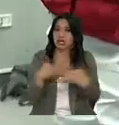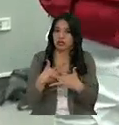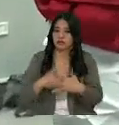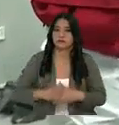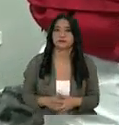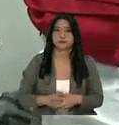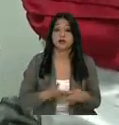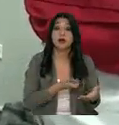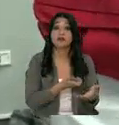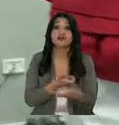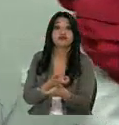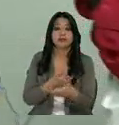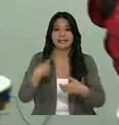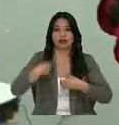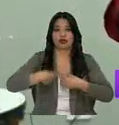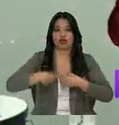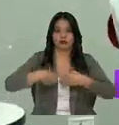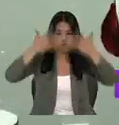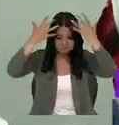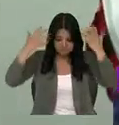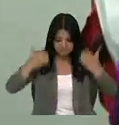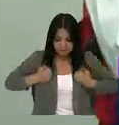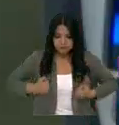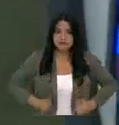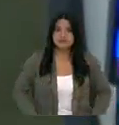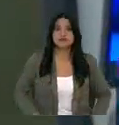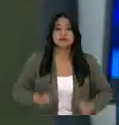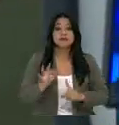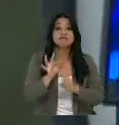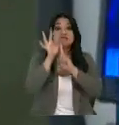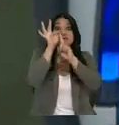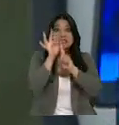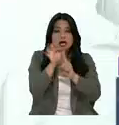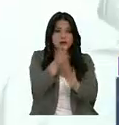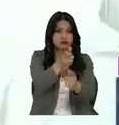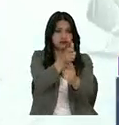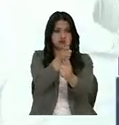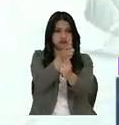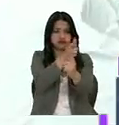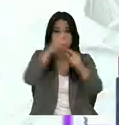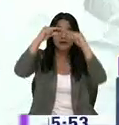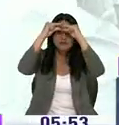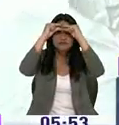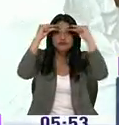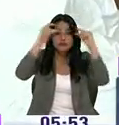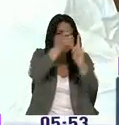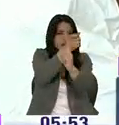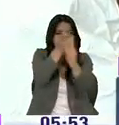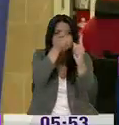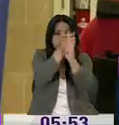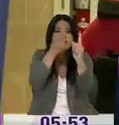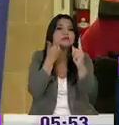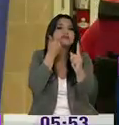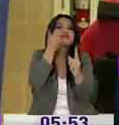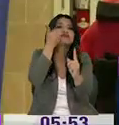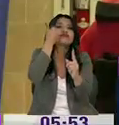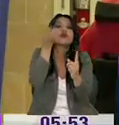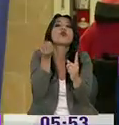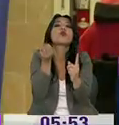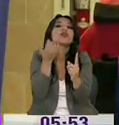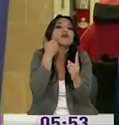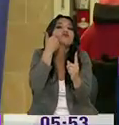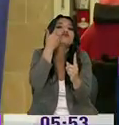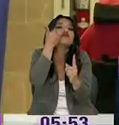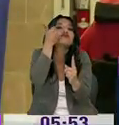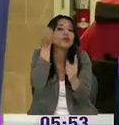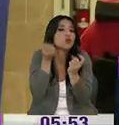bomberos de Quito, quienes cubiertos con trajes especiales verifican a distancia la temperatura de cada persona. Vamos nosotros a encontrarnos